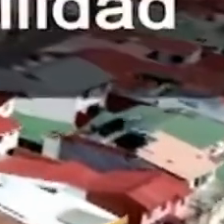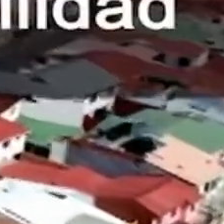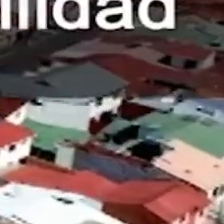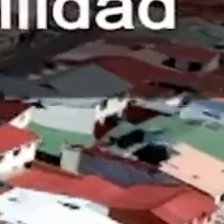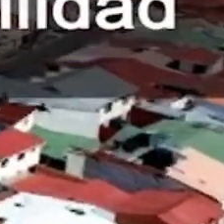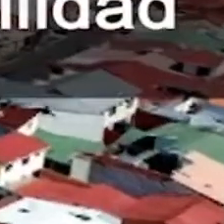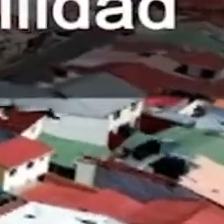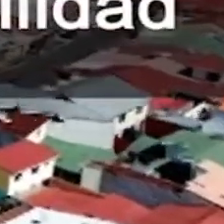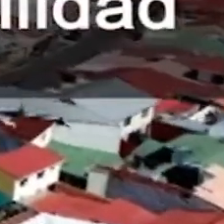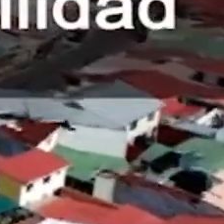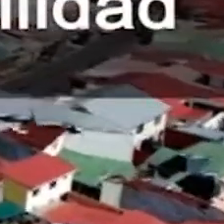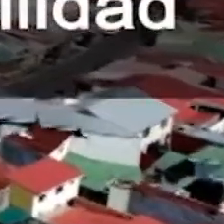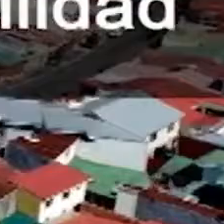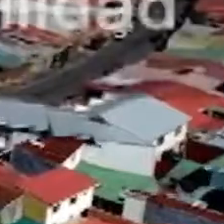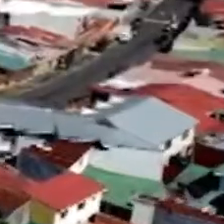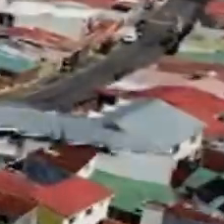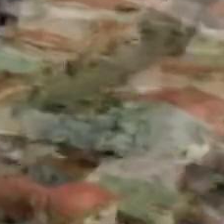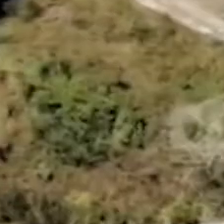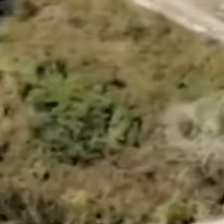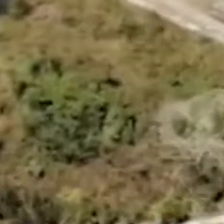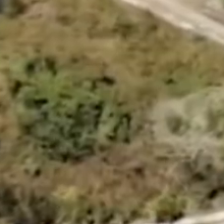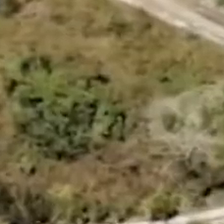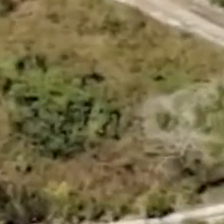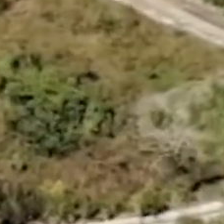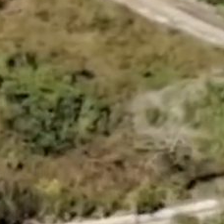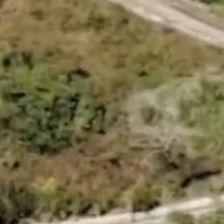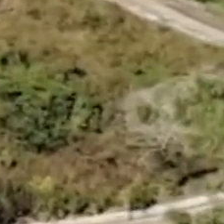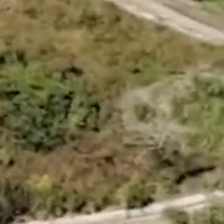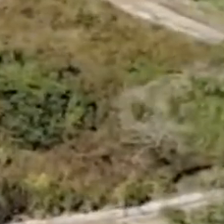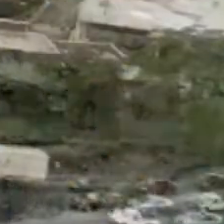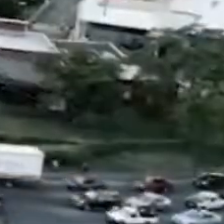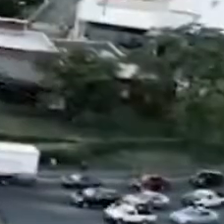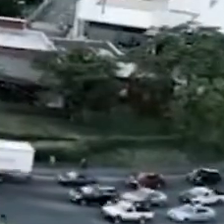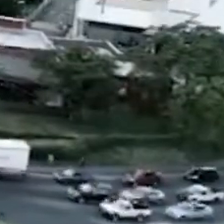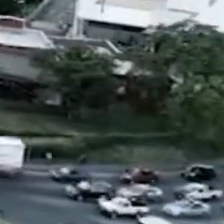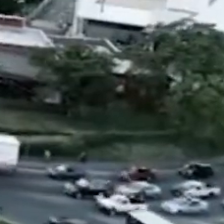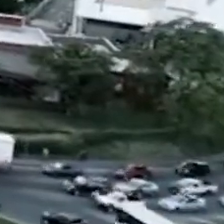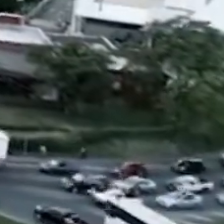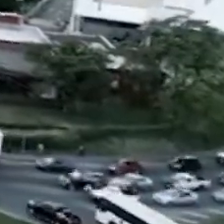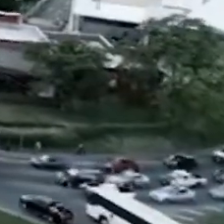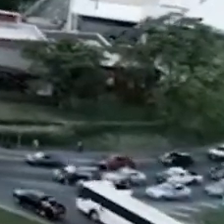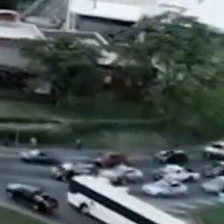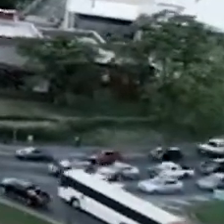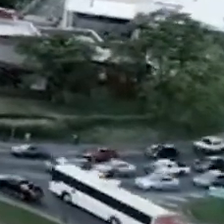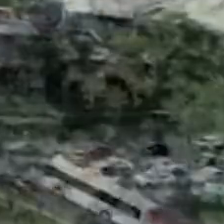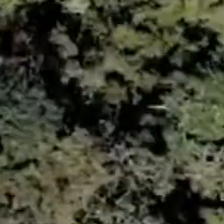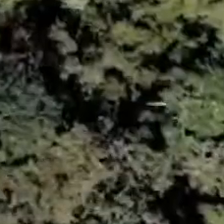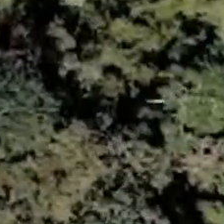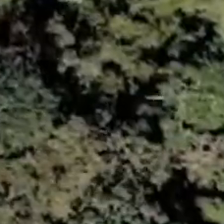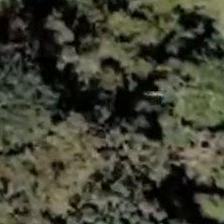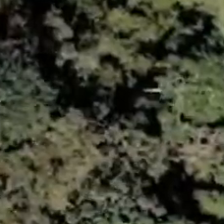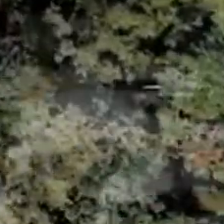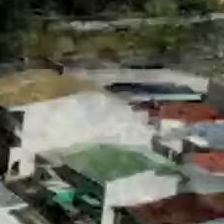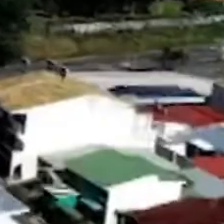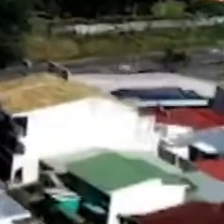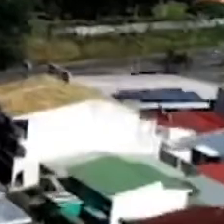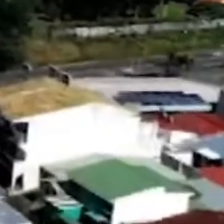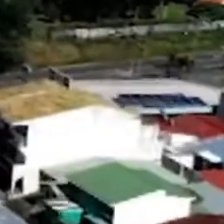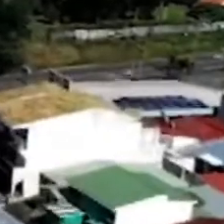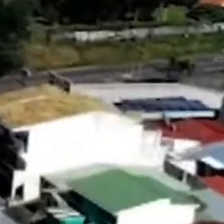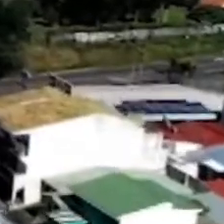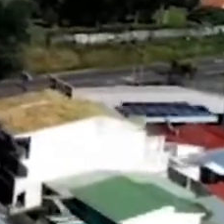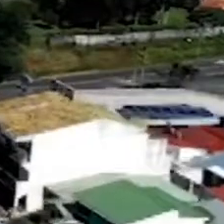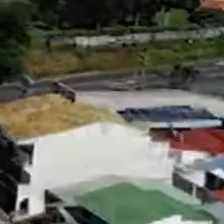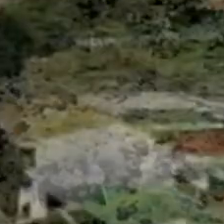Costa Rica necesita movilidad. Por eso en CONAVI nos comprometemos y avanzamos para mantenernos en movimiento con grandes proyectos